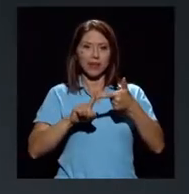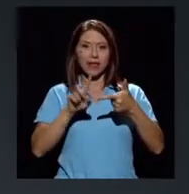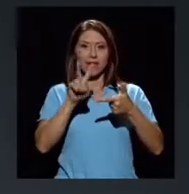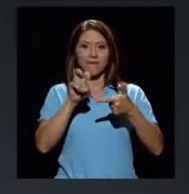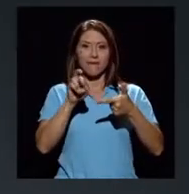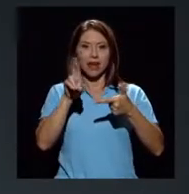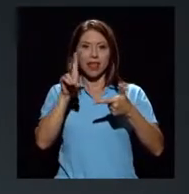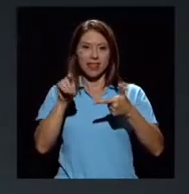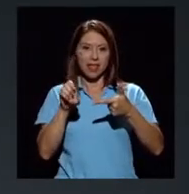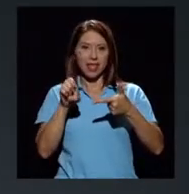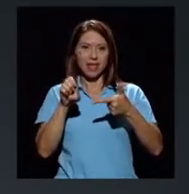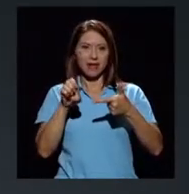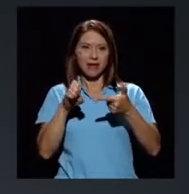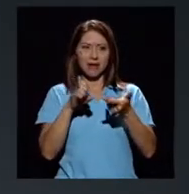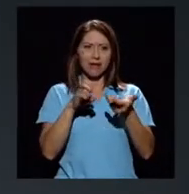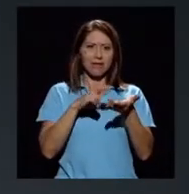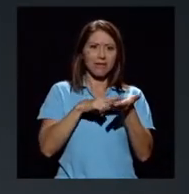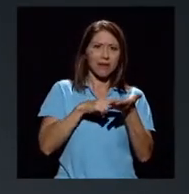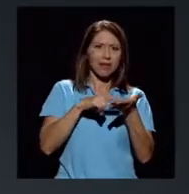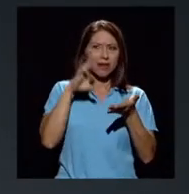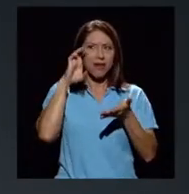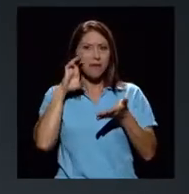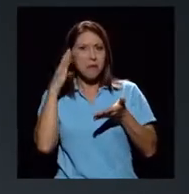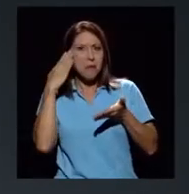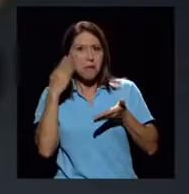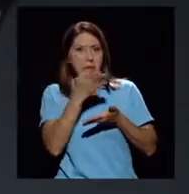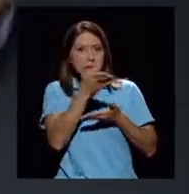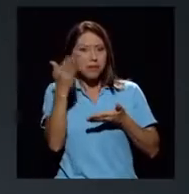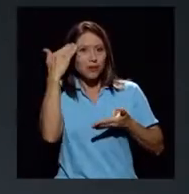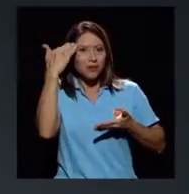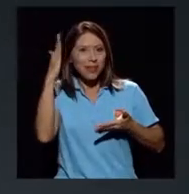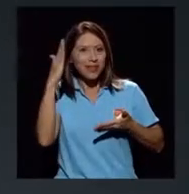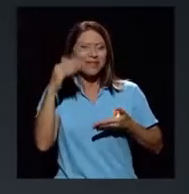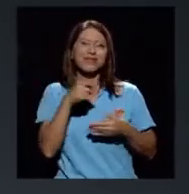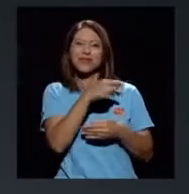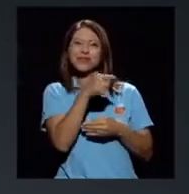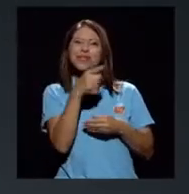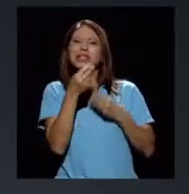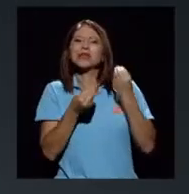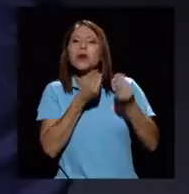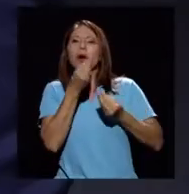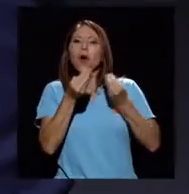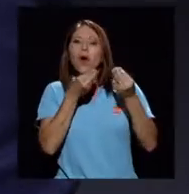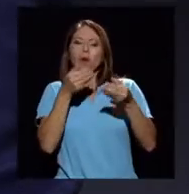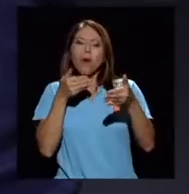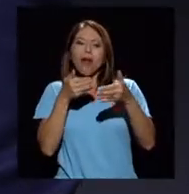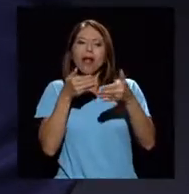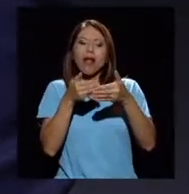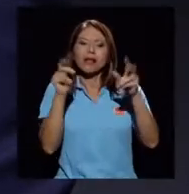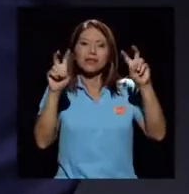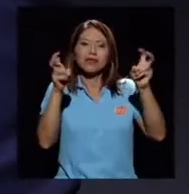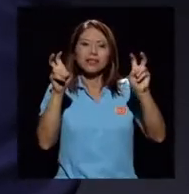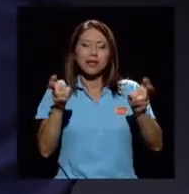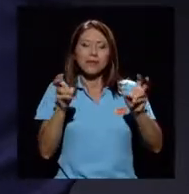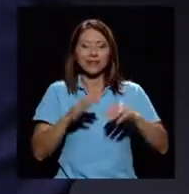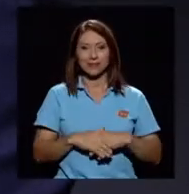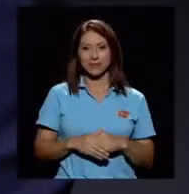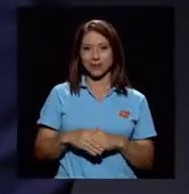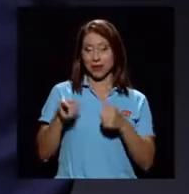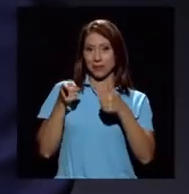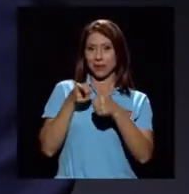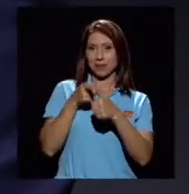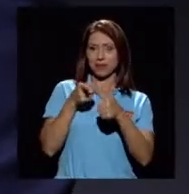porque las amigas y amigos no necesariamente lo saben. Y luego, ¿cómo se acercó usted a esos temas? Bueno, primero que